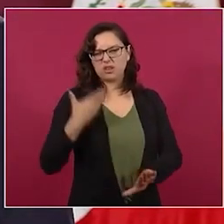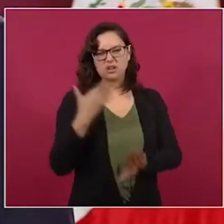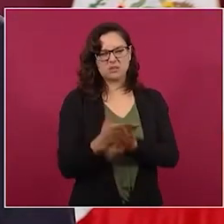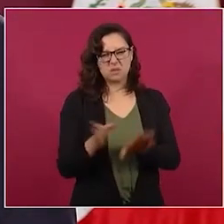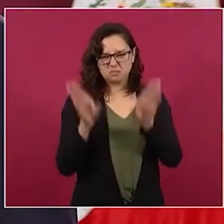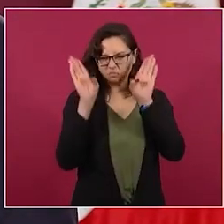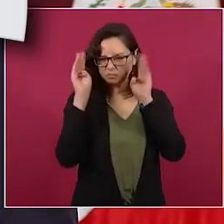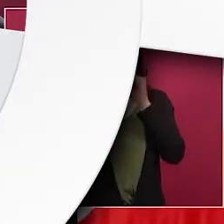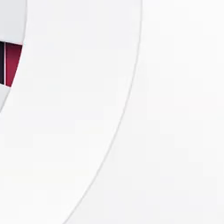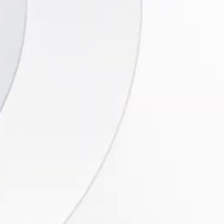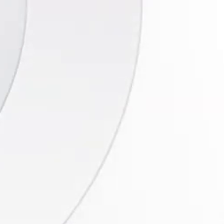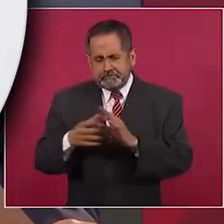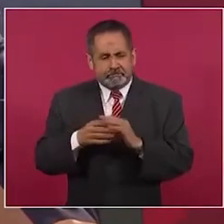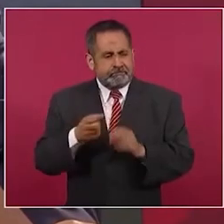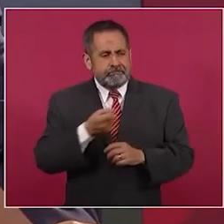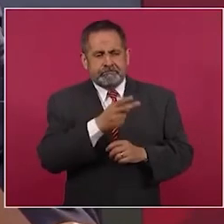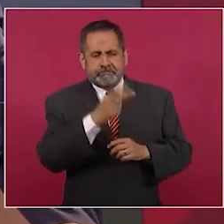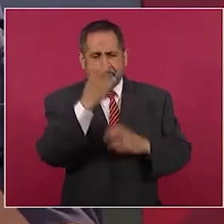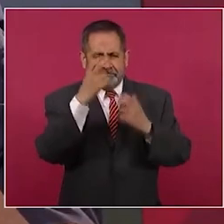retrógrada,